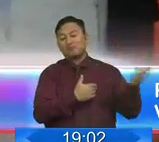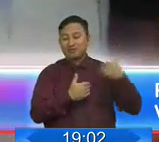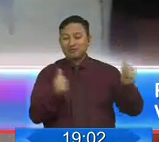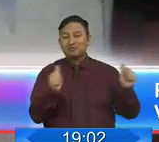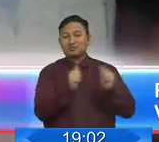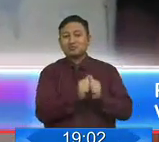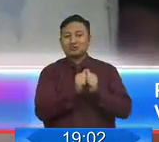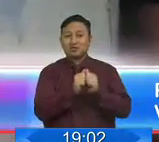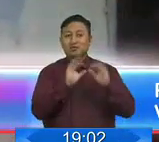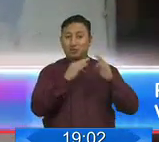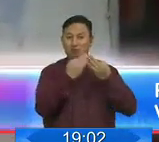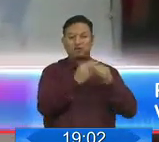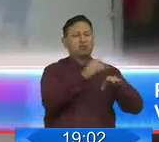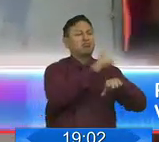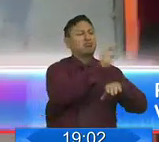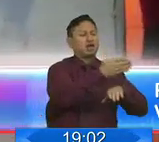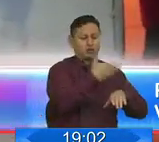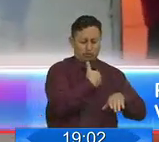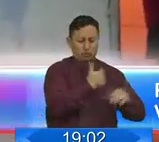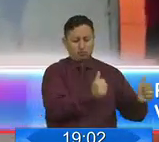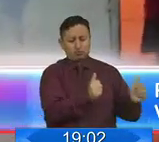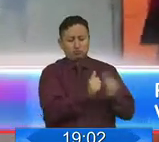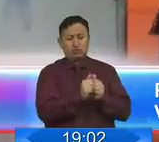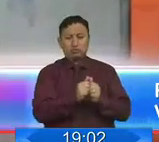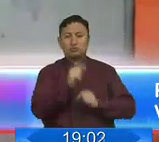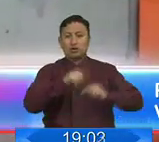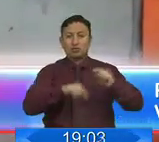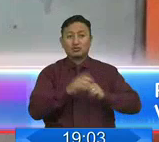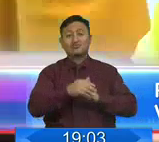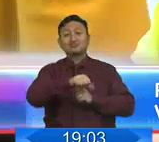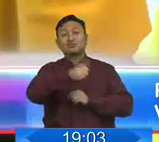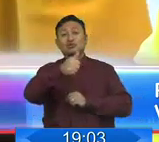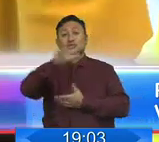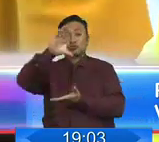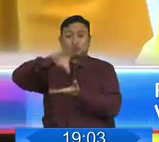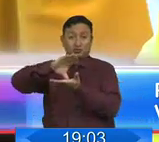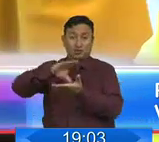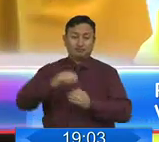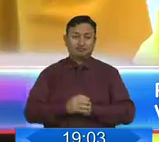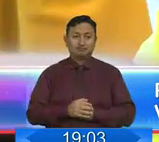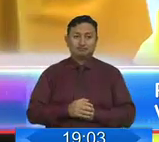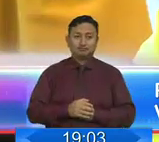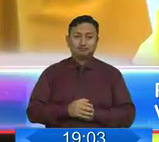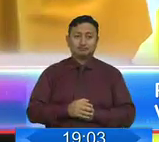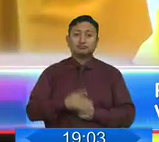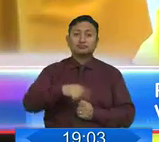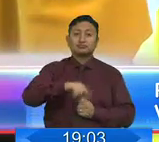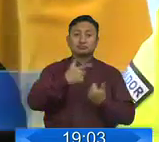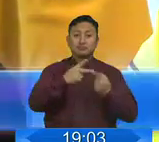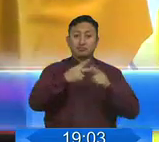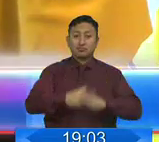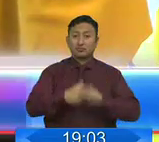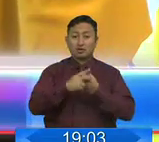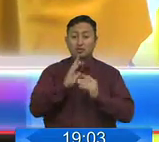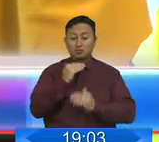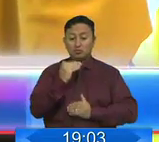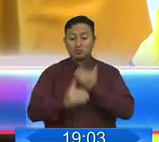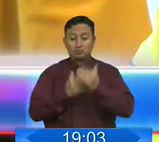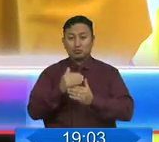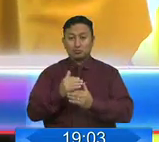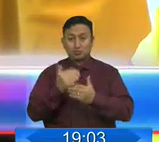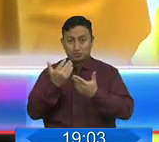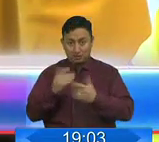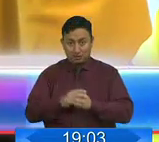del núcleo familiar y en ocasiones incluso de la ciudad que crecieron. En tal virtud, se activaron los procedimientos y protocolos